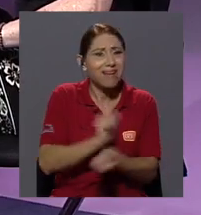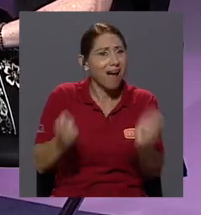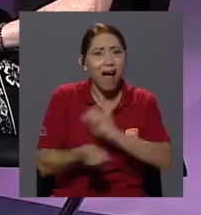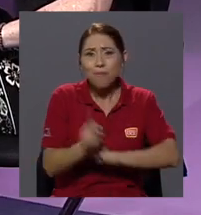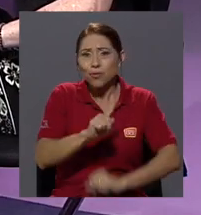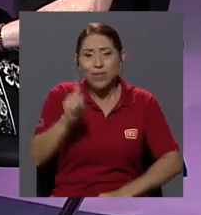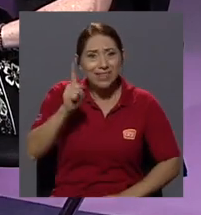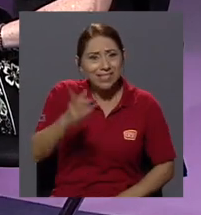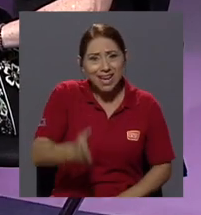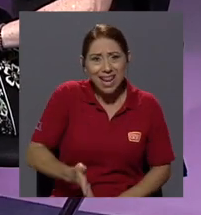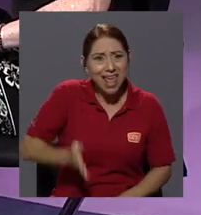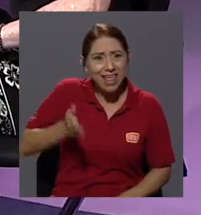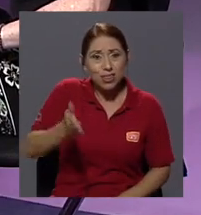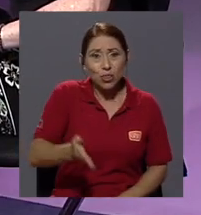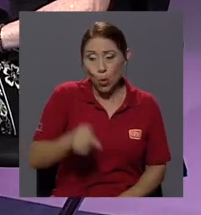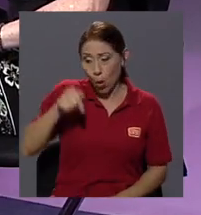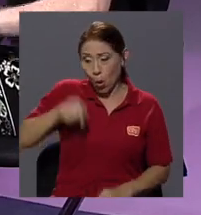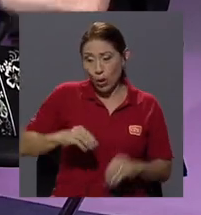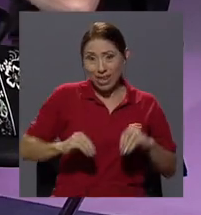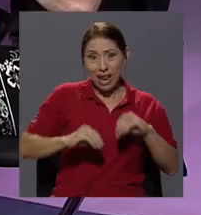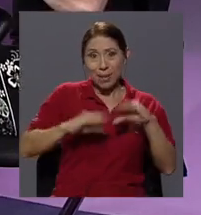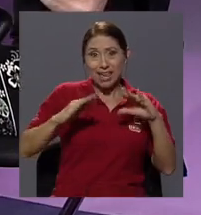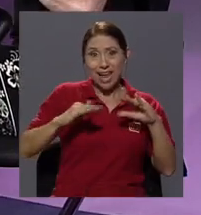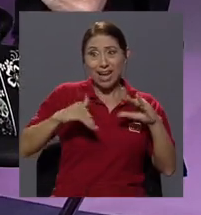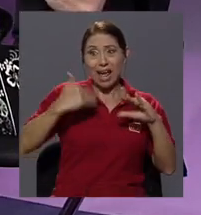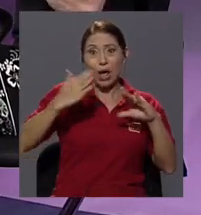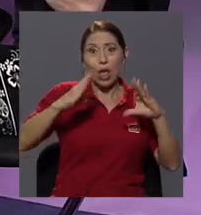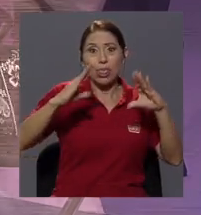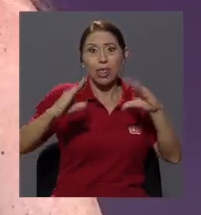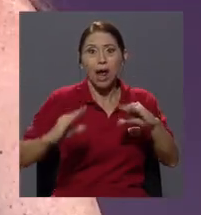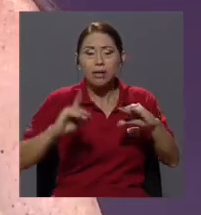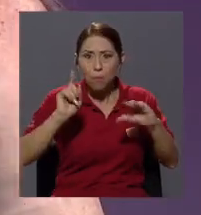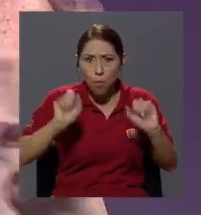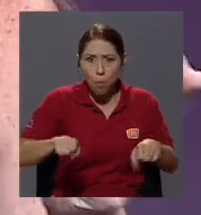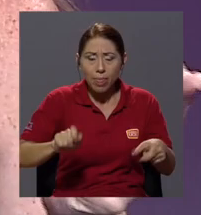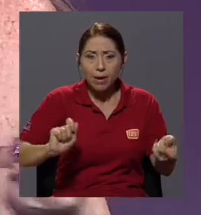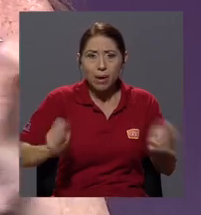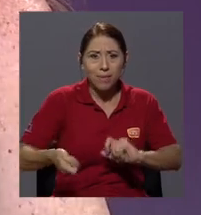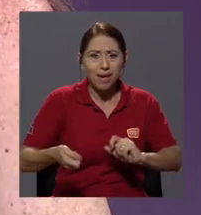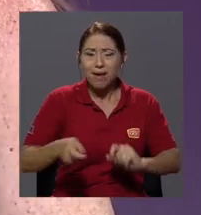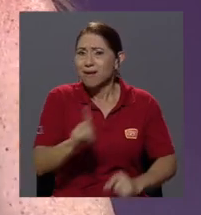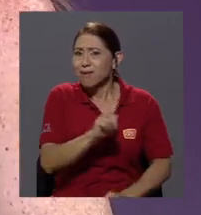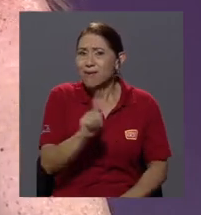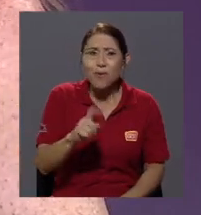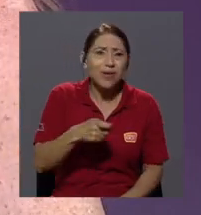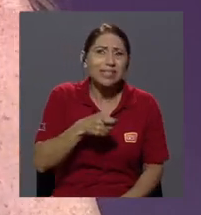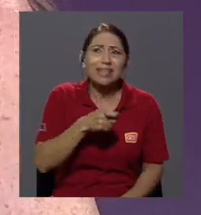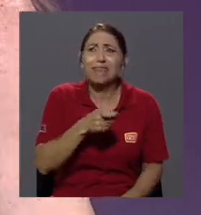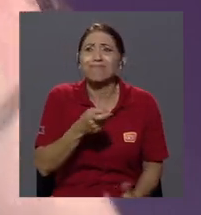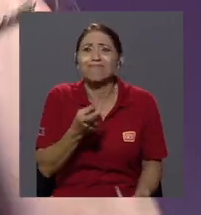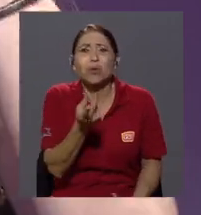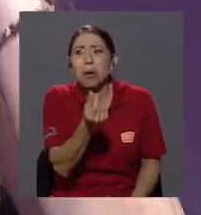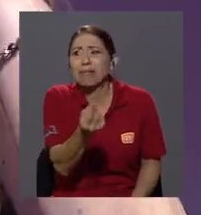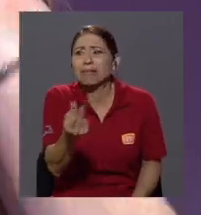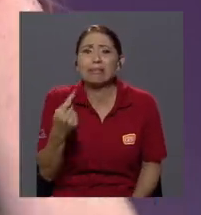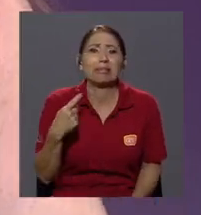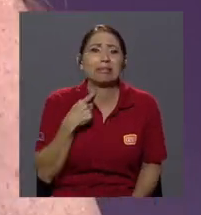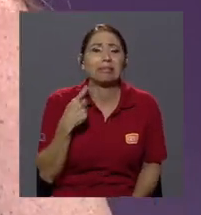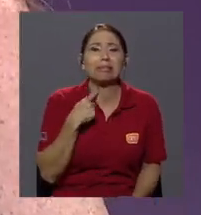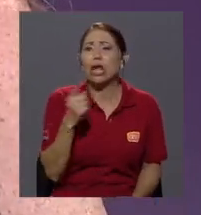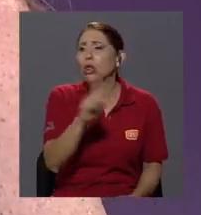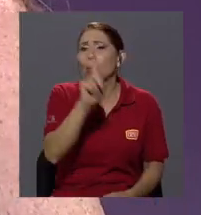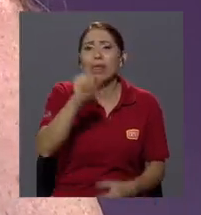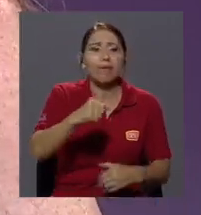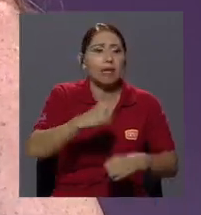en realidad no es que cuesta un montón de plata y de cambios de infraestructura y todo eso realmente es un cambio de